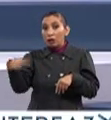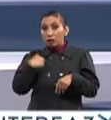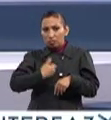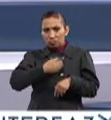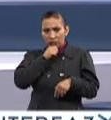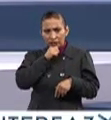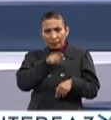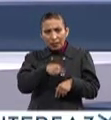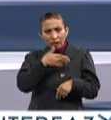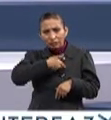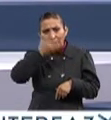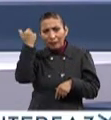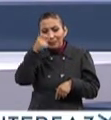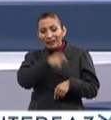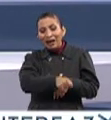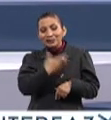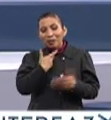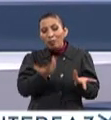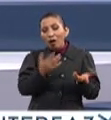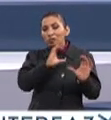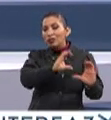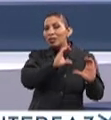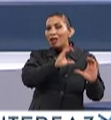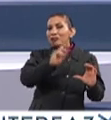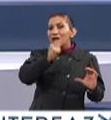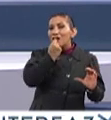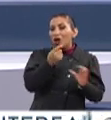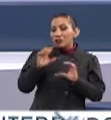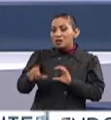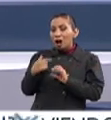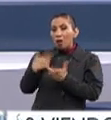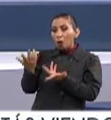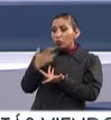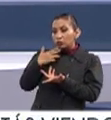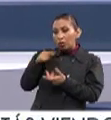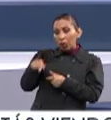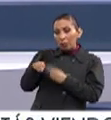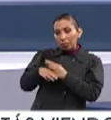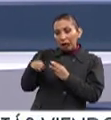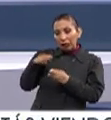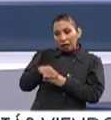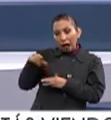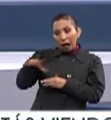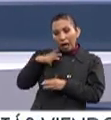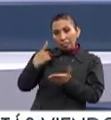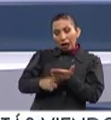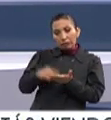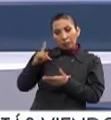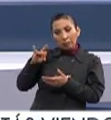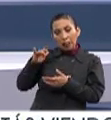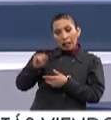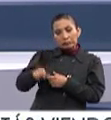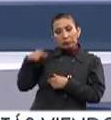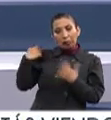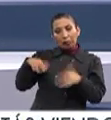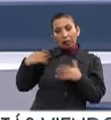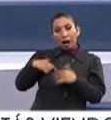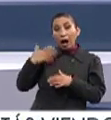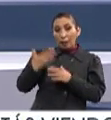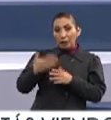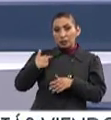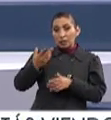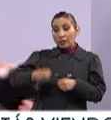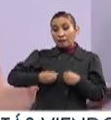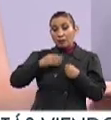que significa gestionar toda esta tecnología que utilizamos día con día, los materiales que hay adentro de estos teléfonos, que a veces